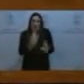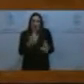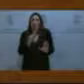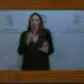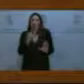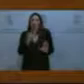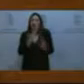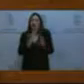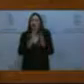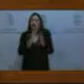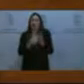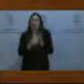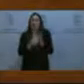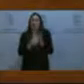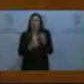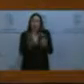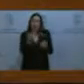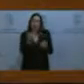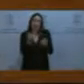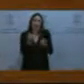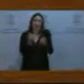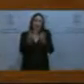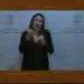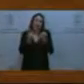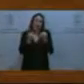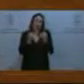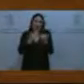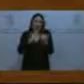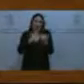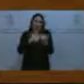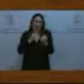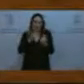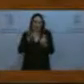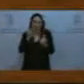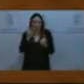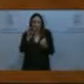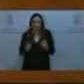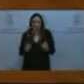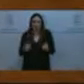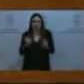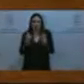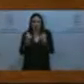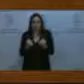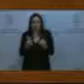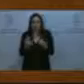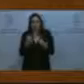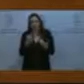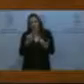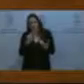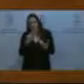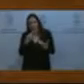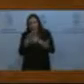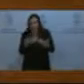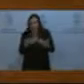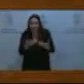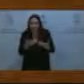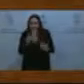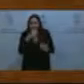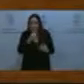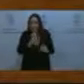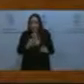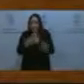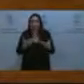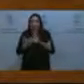dice un portavoz en economía y en leyes, técnicamente está mal planteada y, por tanto, no se podría llevar